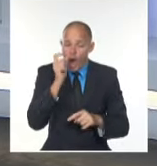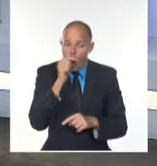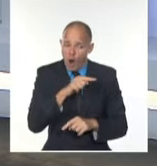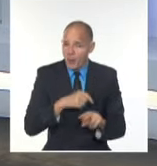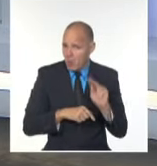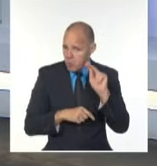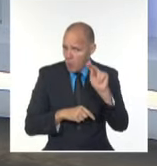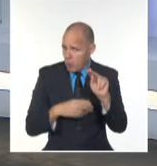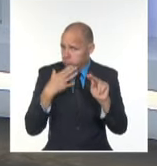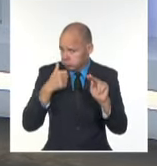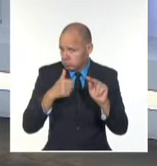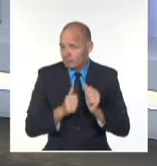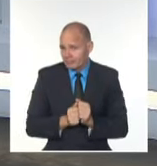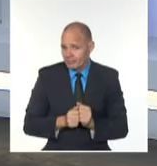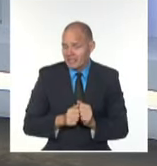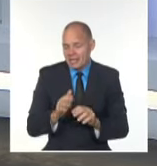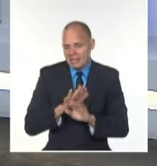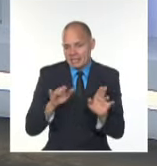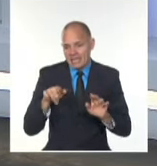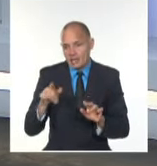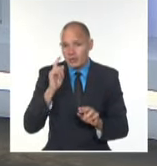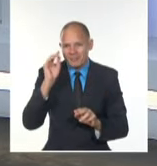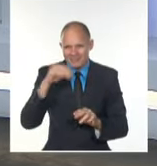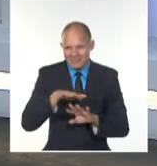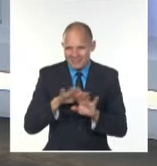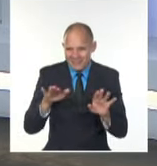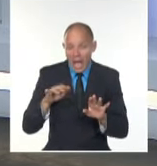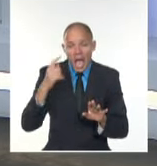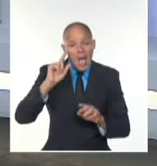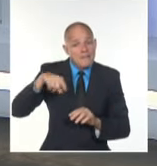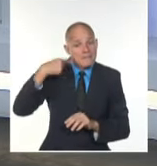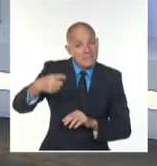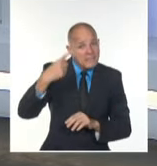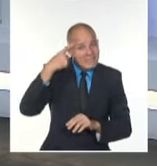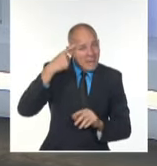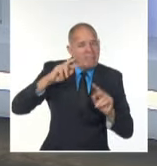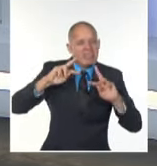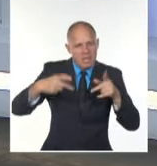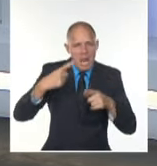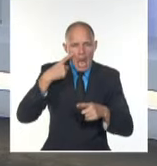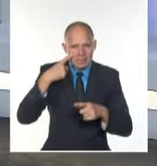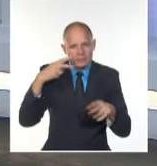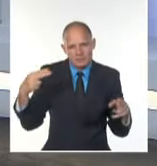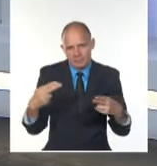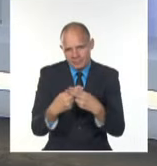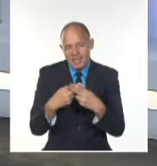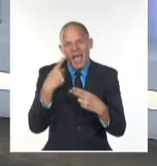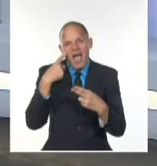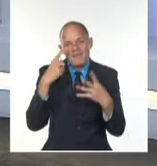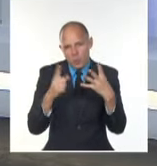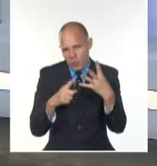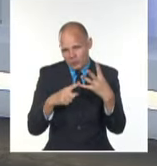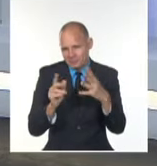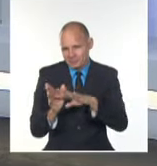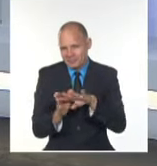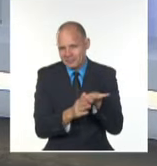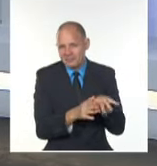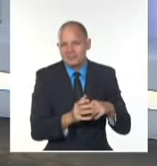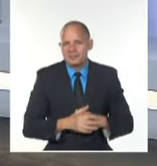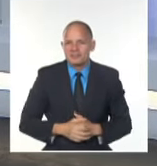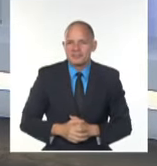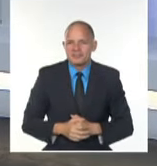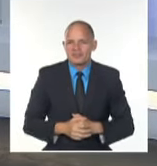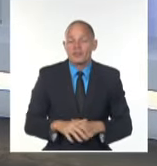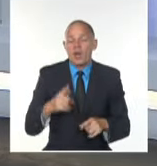éxito de los avileños sobre los tuneros ante dos descalabros y mañana en horario vespertino disputarán el cuarto encuentro. Por otra parte, bueno, en el